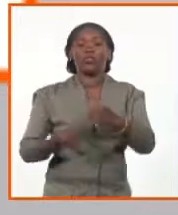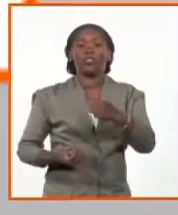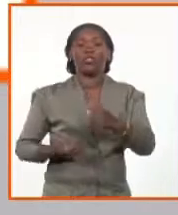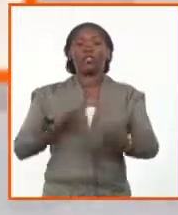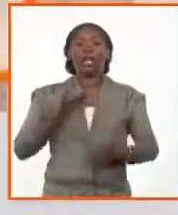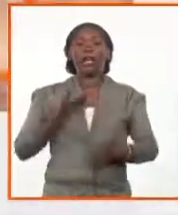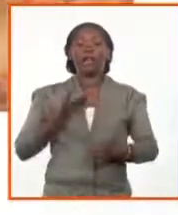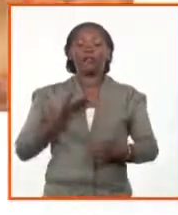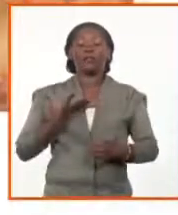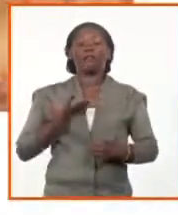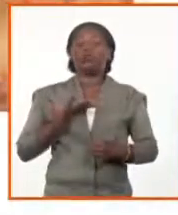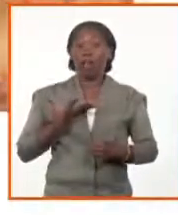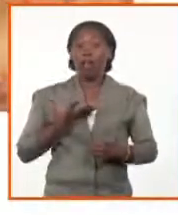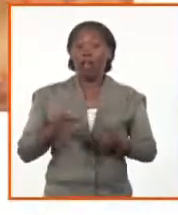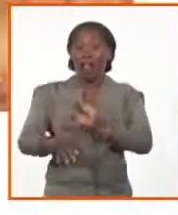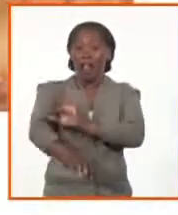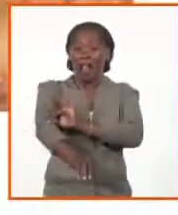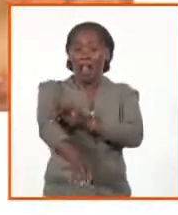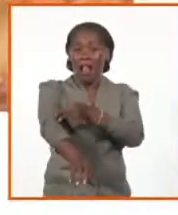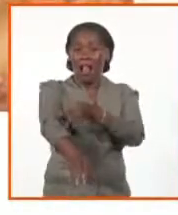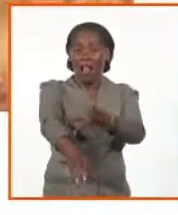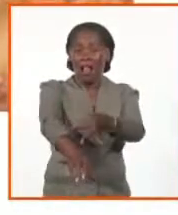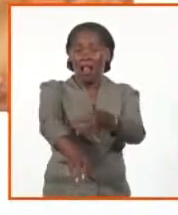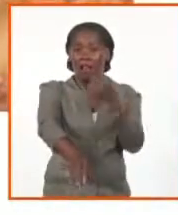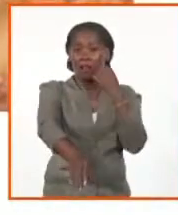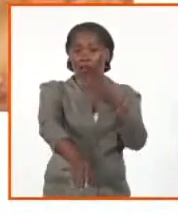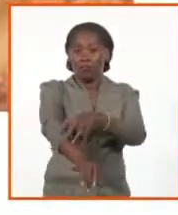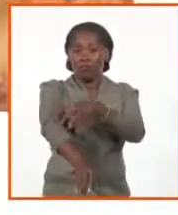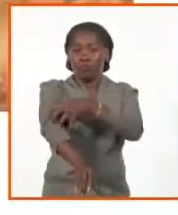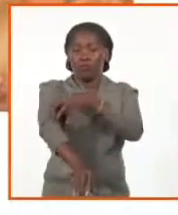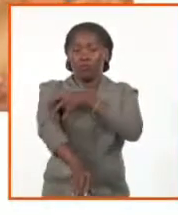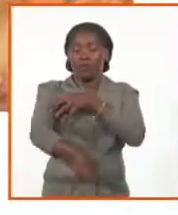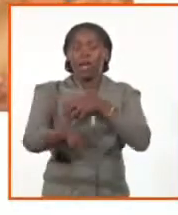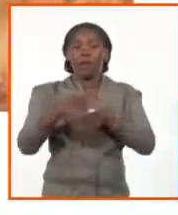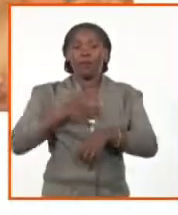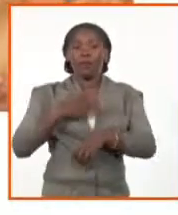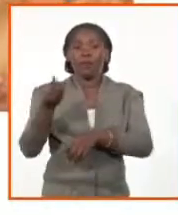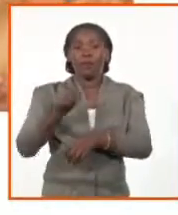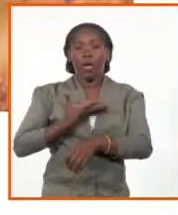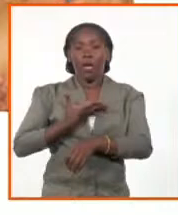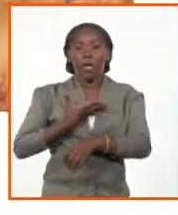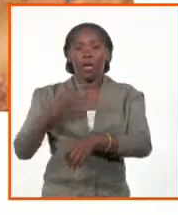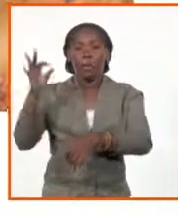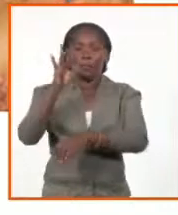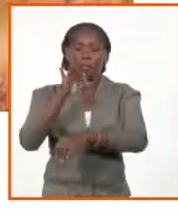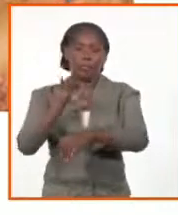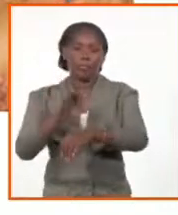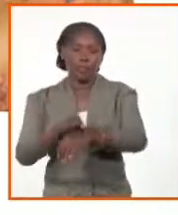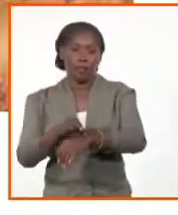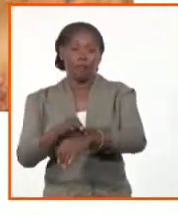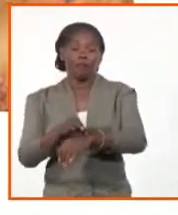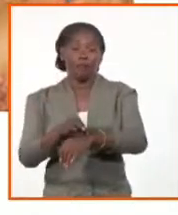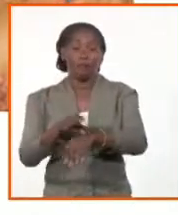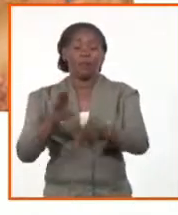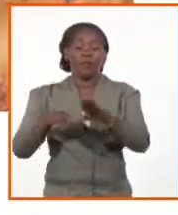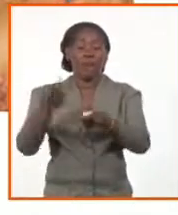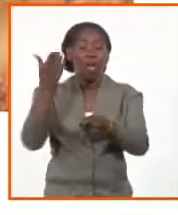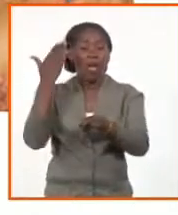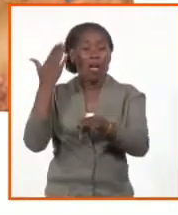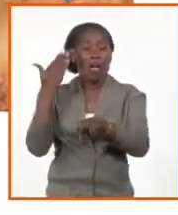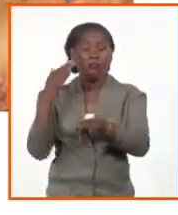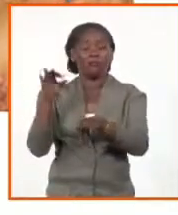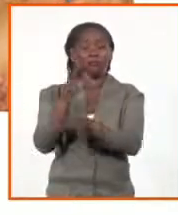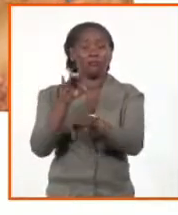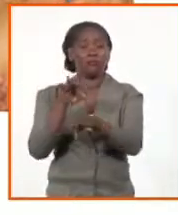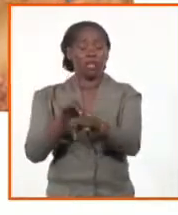qué en el dengue primario el dengue antiguamente llamábamos dengue clásico o sea cuando